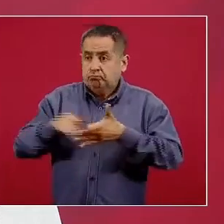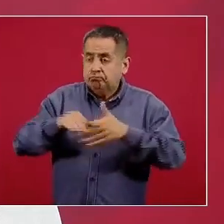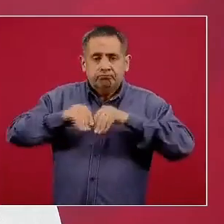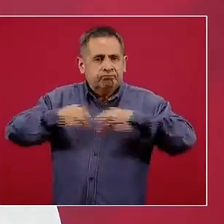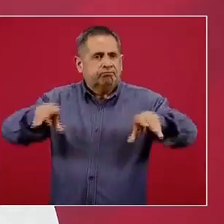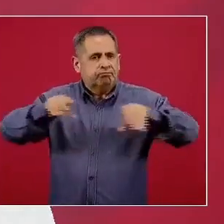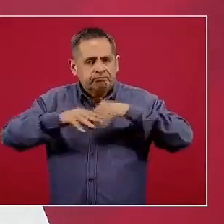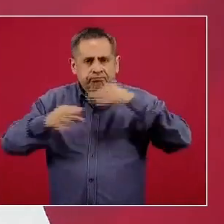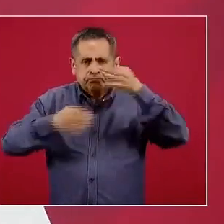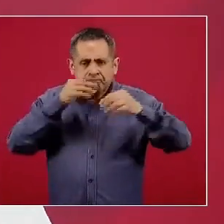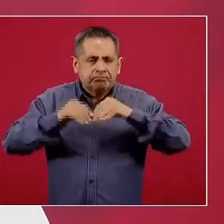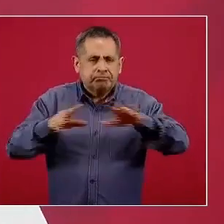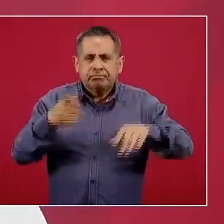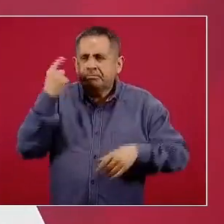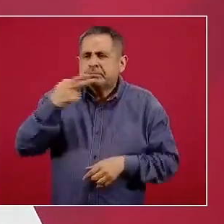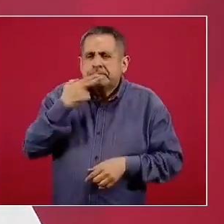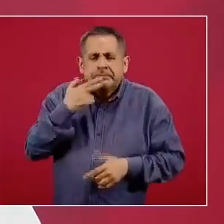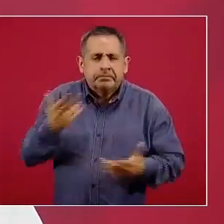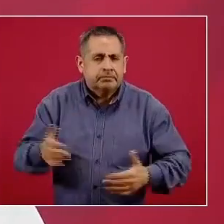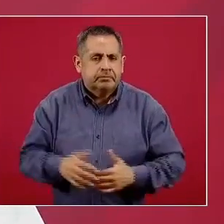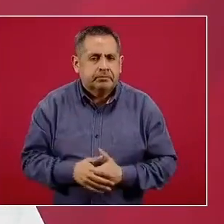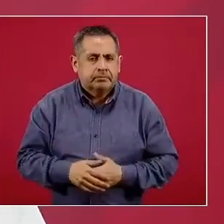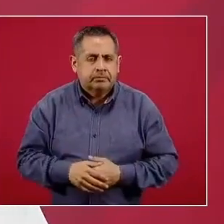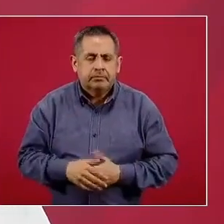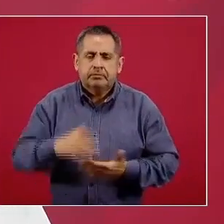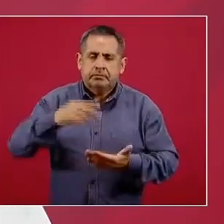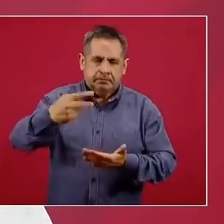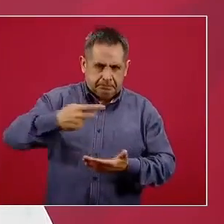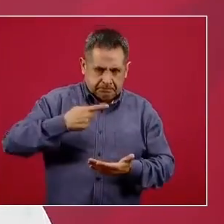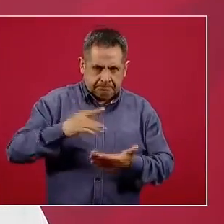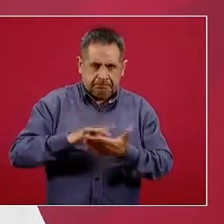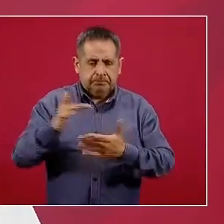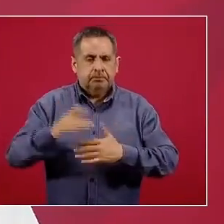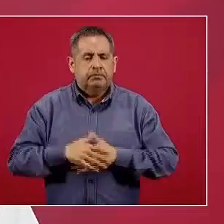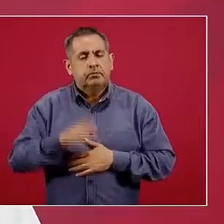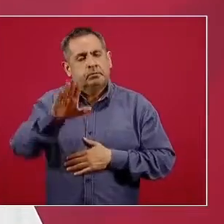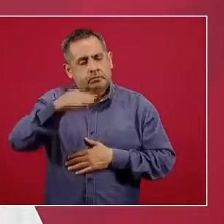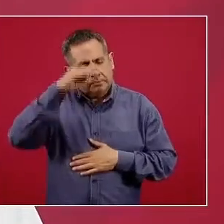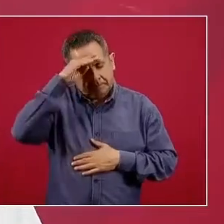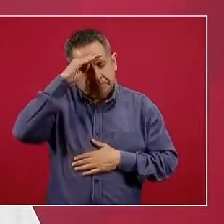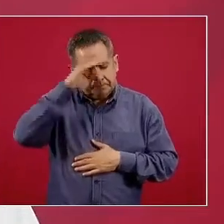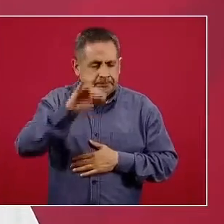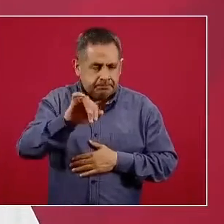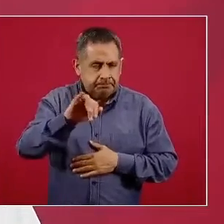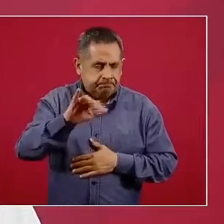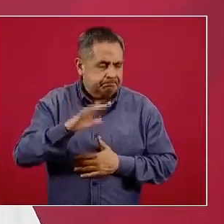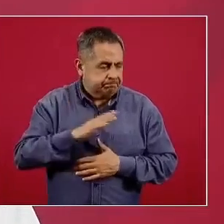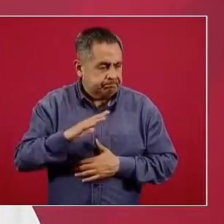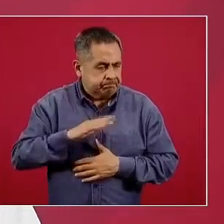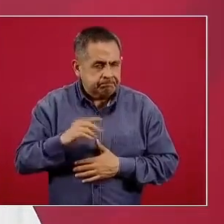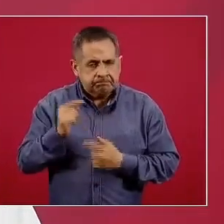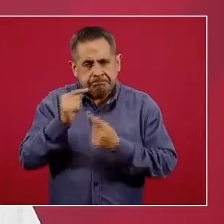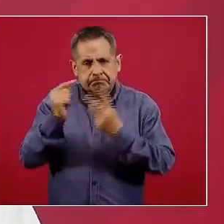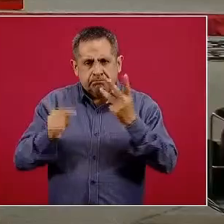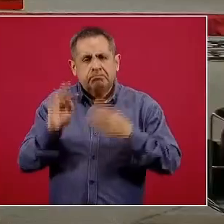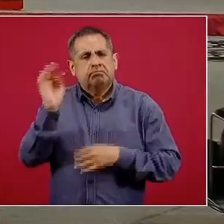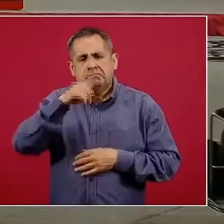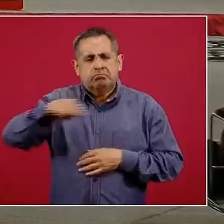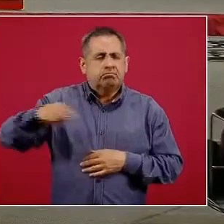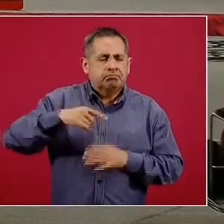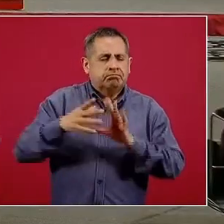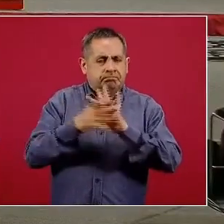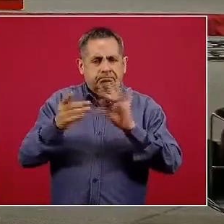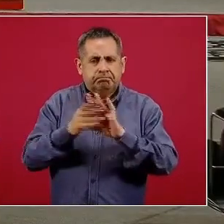sería el mensaje? Muchas gracias, Héctor, por la pregunta. Pienso que sí, que hay algunos elementos, algunos ya los hemos comentado,